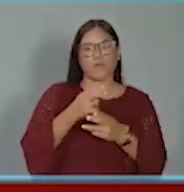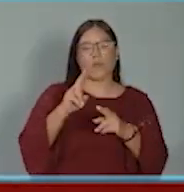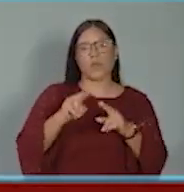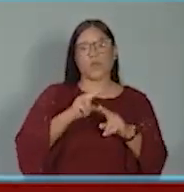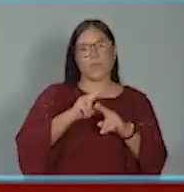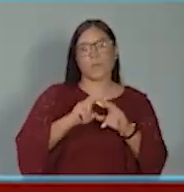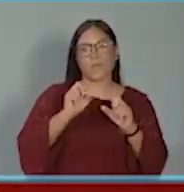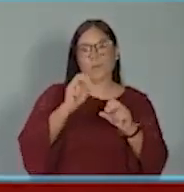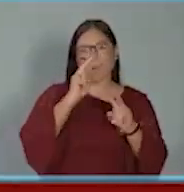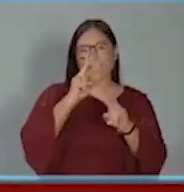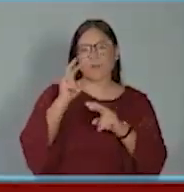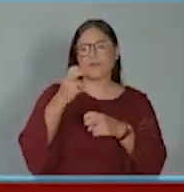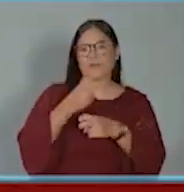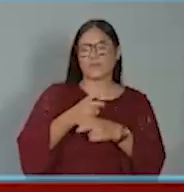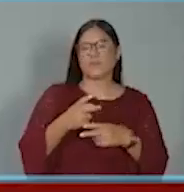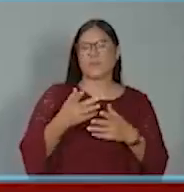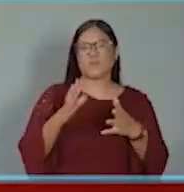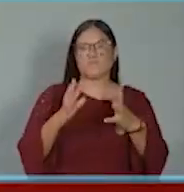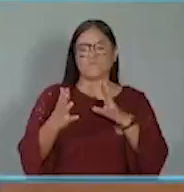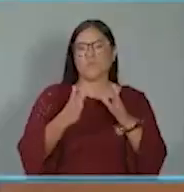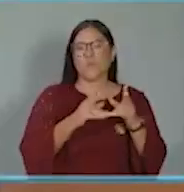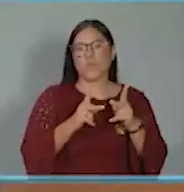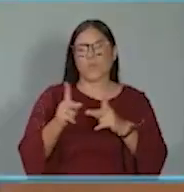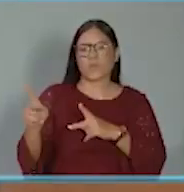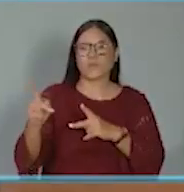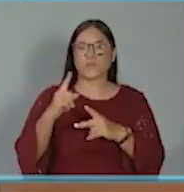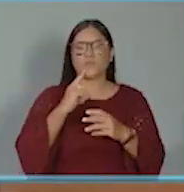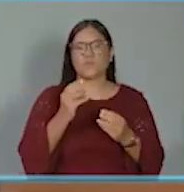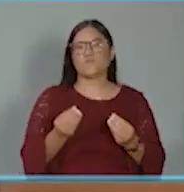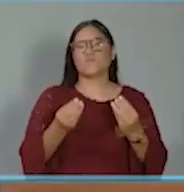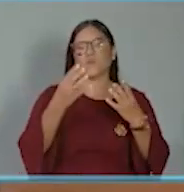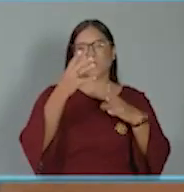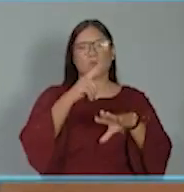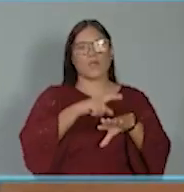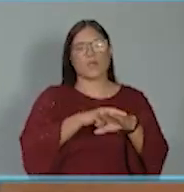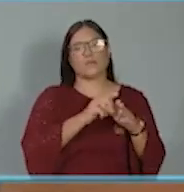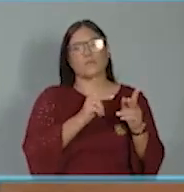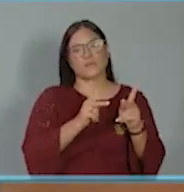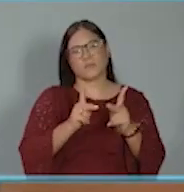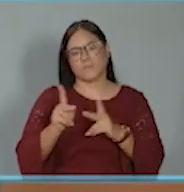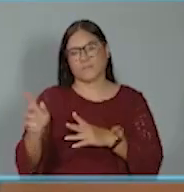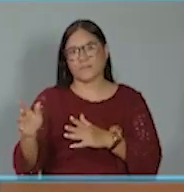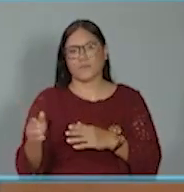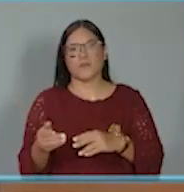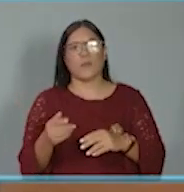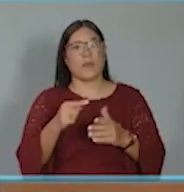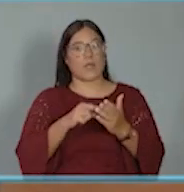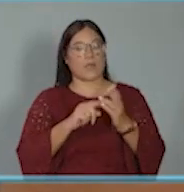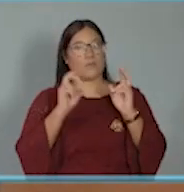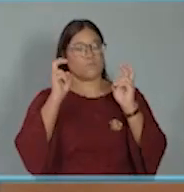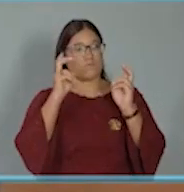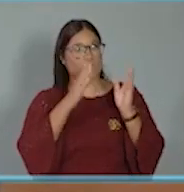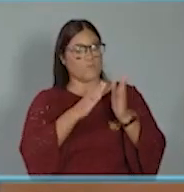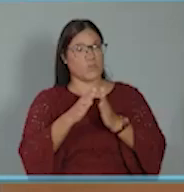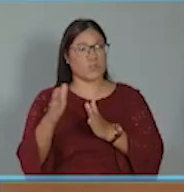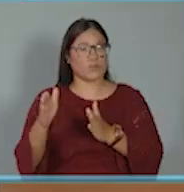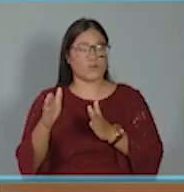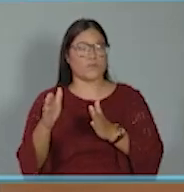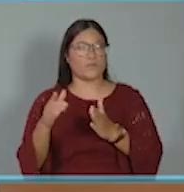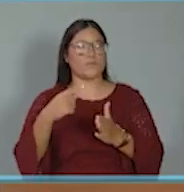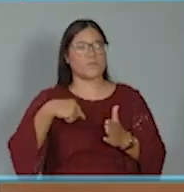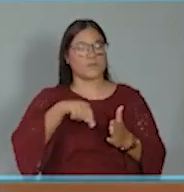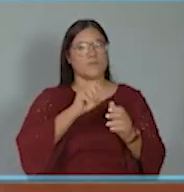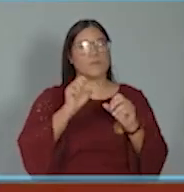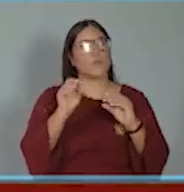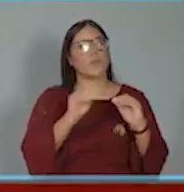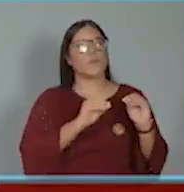pasa porque Porque muchos países exactamente O sea hay un proceso de Gran envergadura donde como te digo